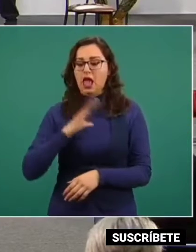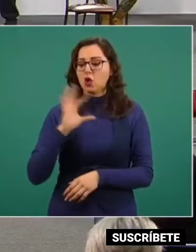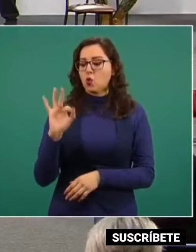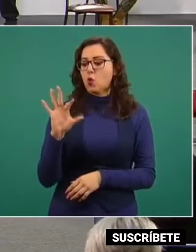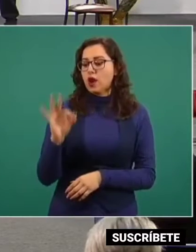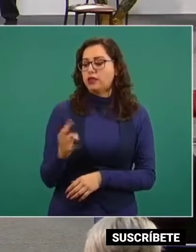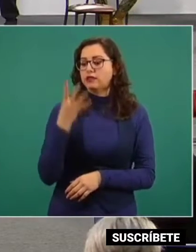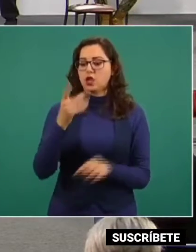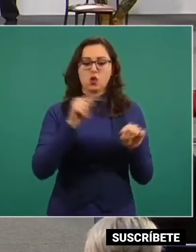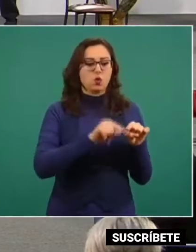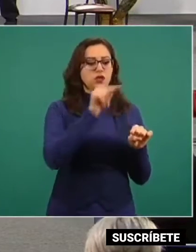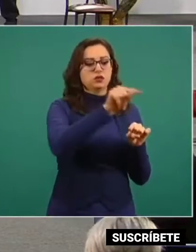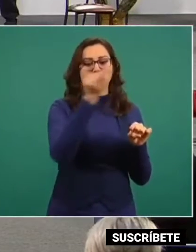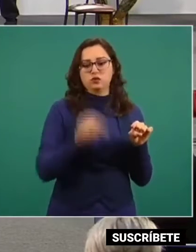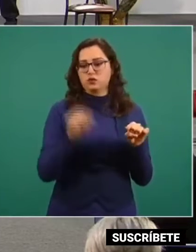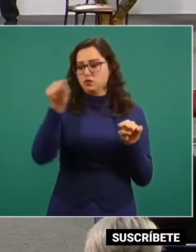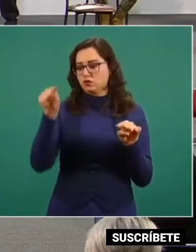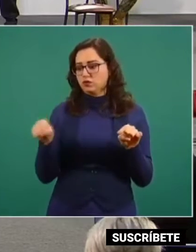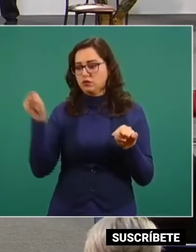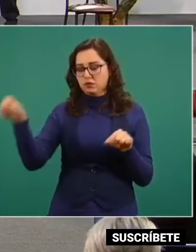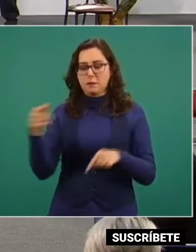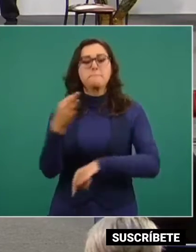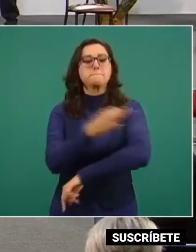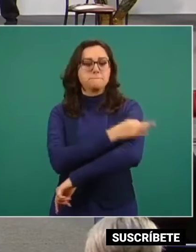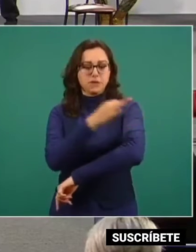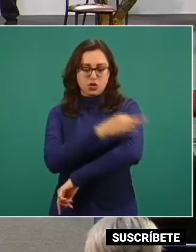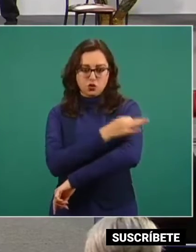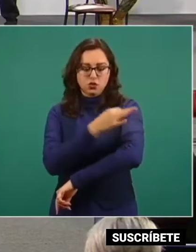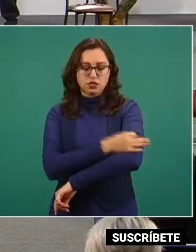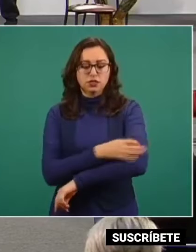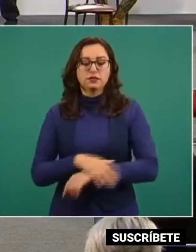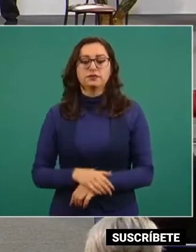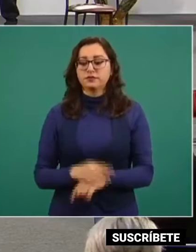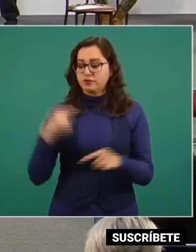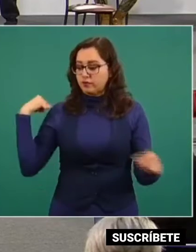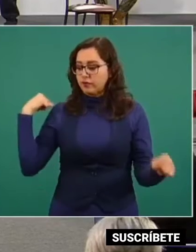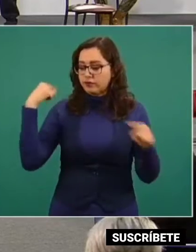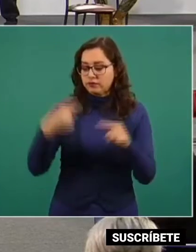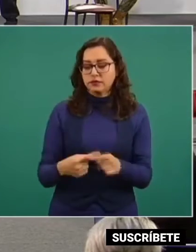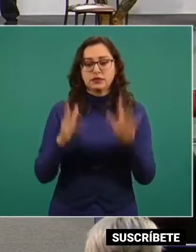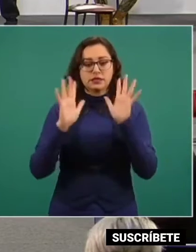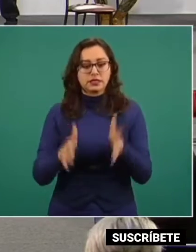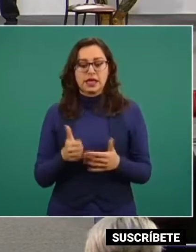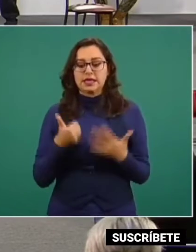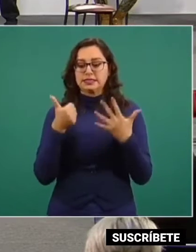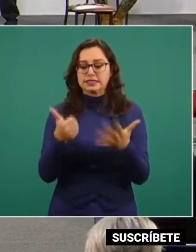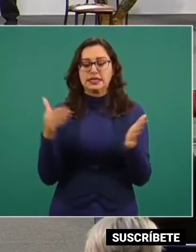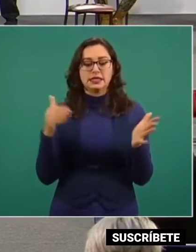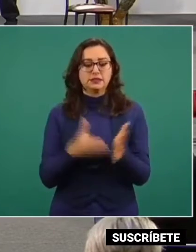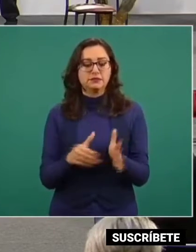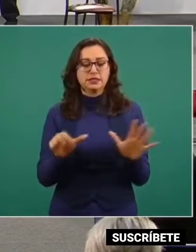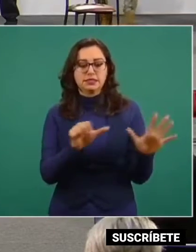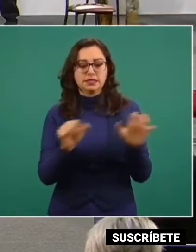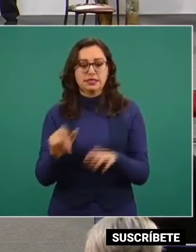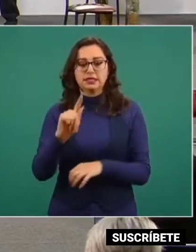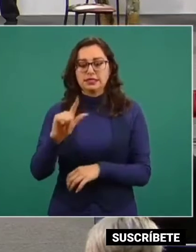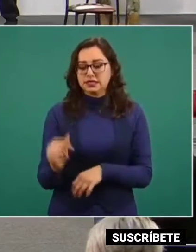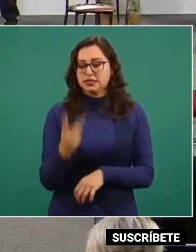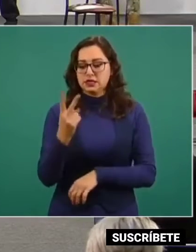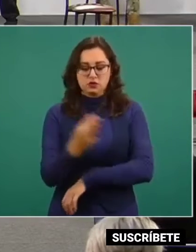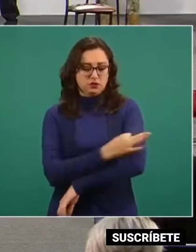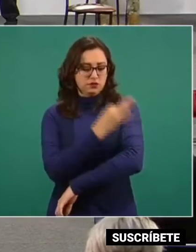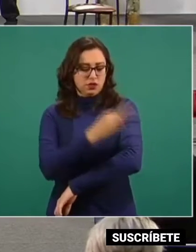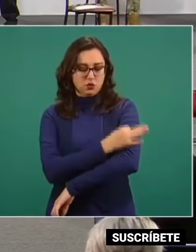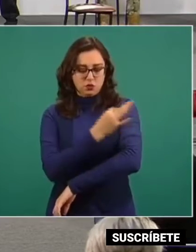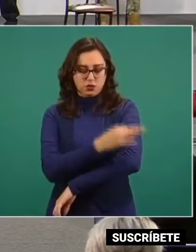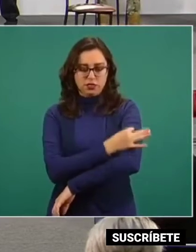de vacunación y al día de hoy se han aplicado 6.672 vacunas